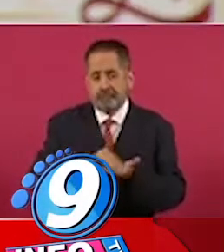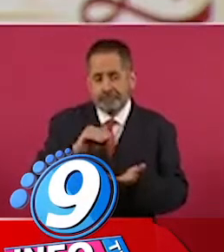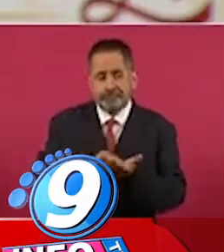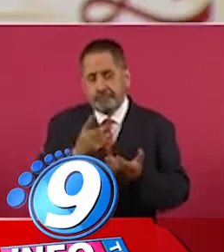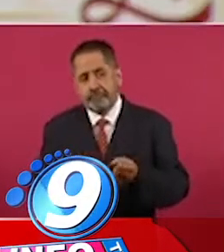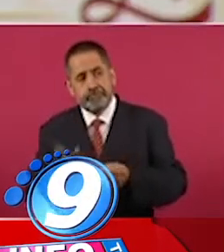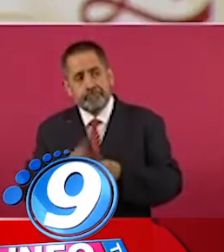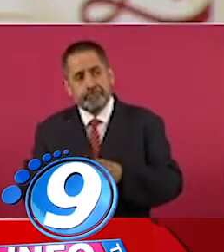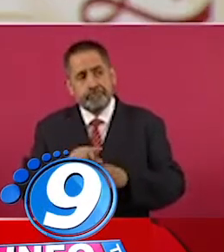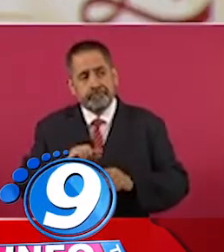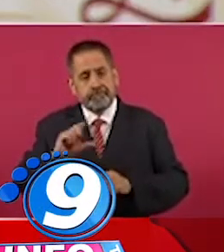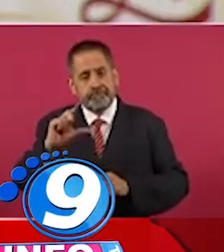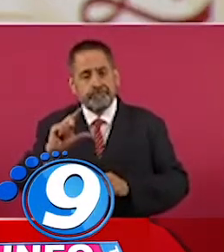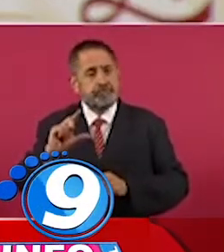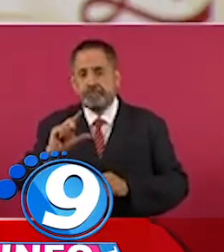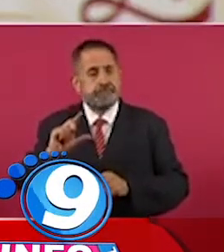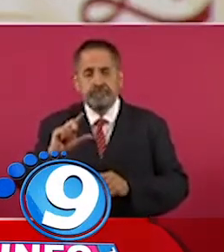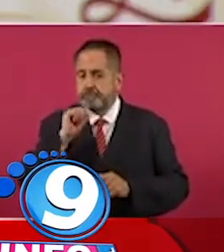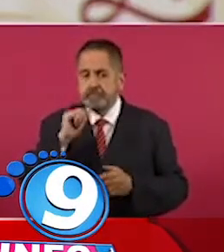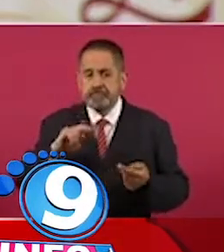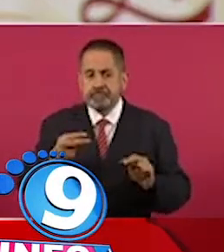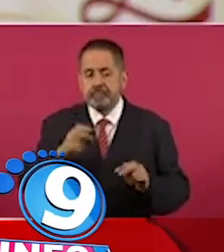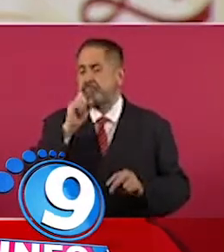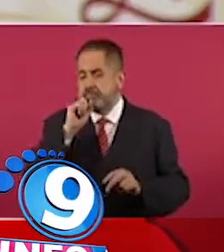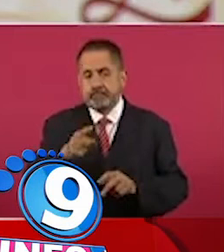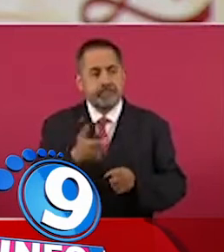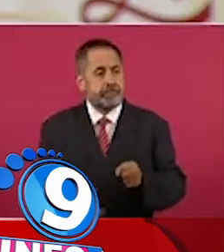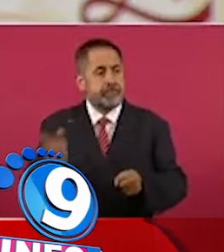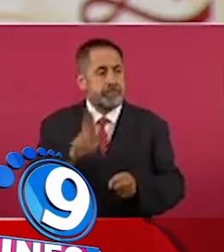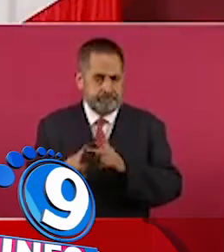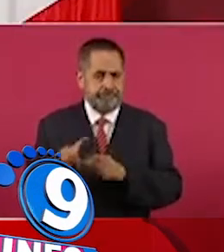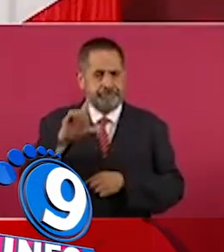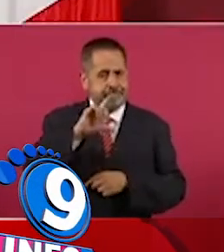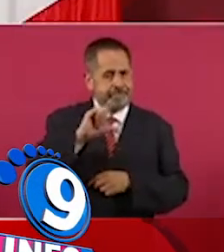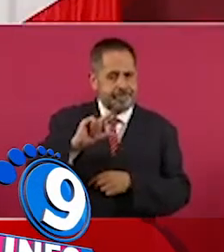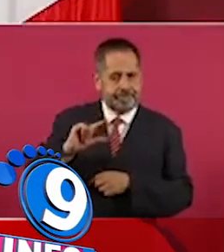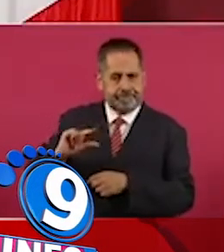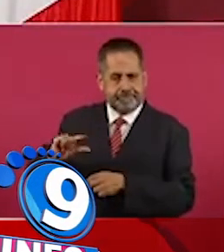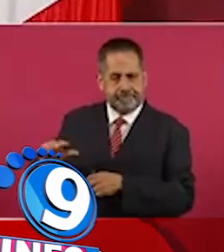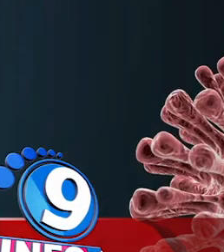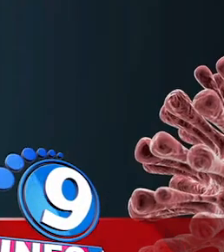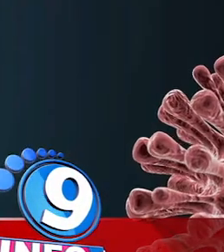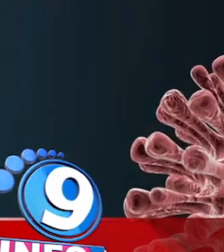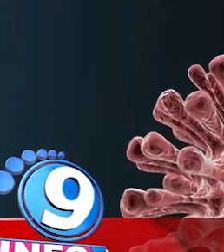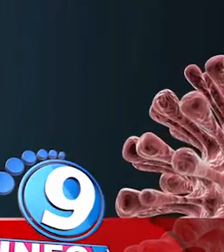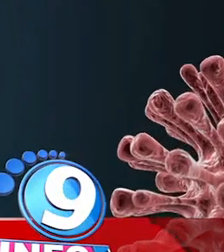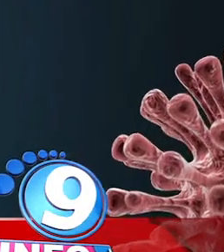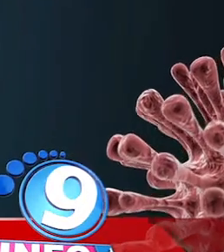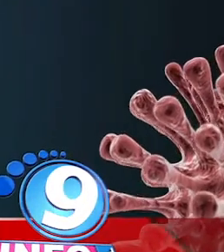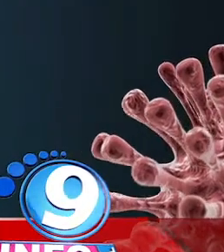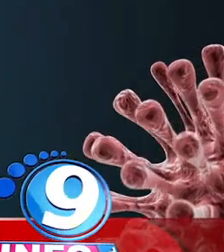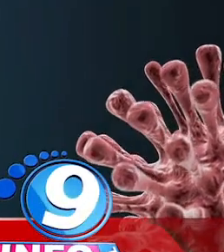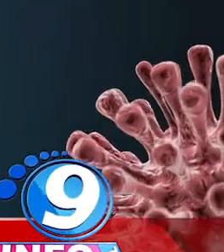continúa abierto el registro en mi vacuna punto salud punto punto mx la vacunación universal contra kobe 19